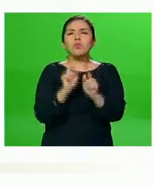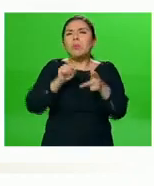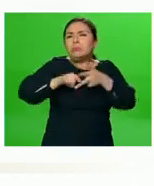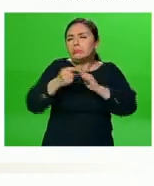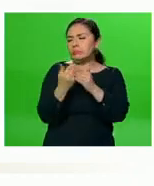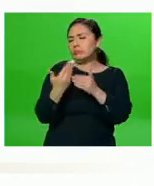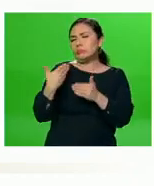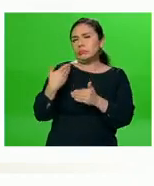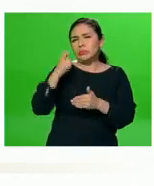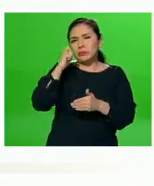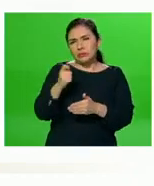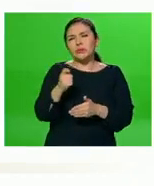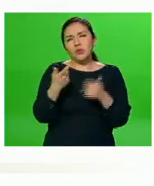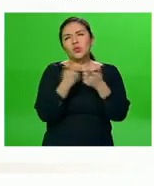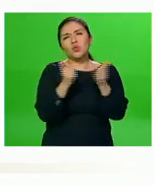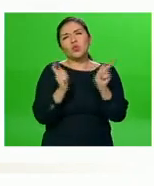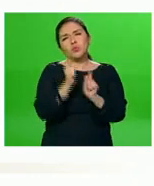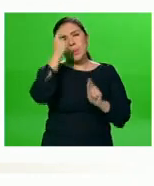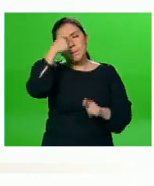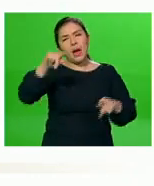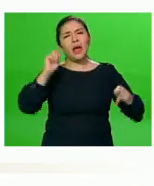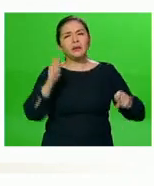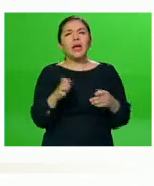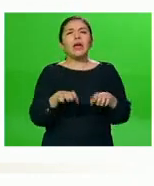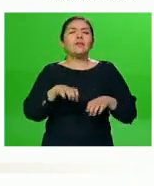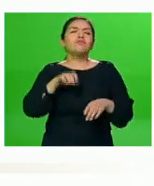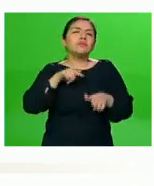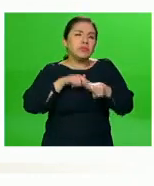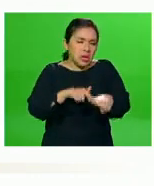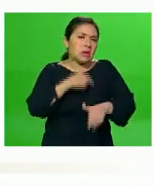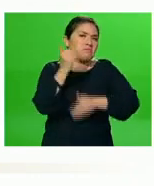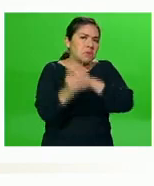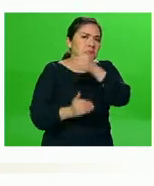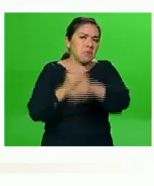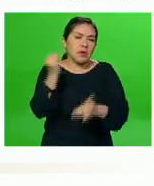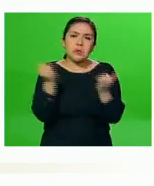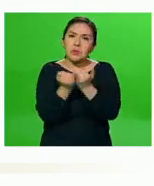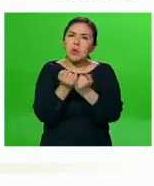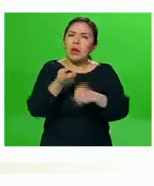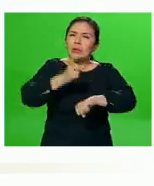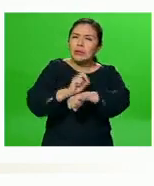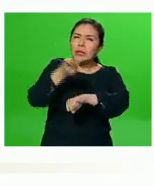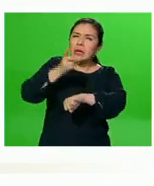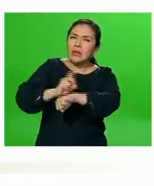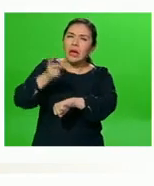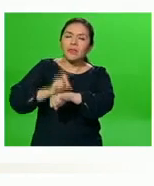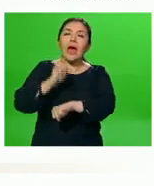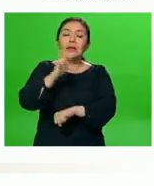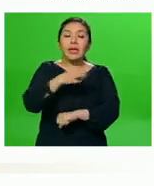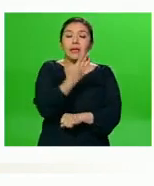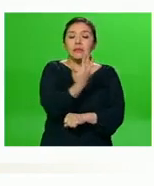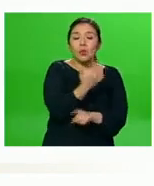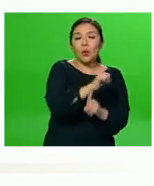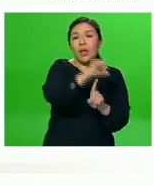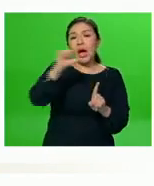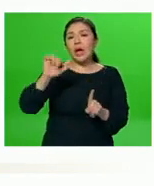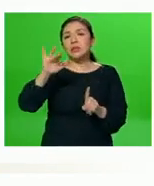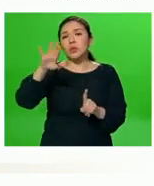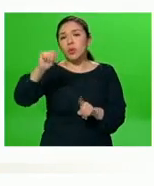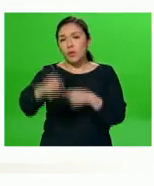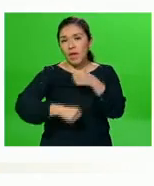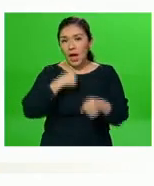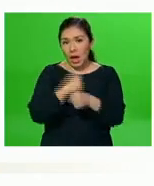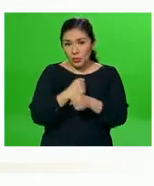que se abrió esta ventana pero que sigue también avanzando a pasos firmes día con día es ya ahora el grupo de 50 y más años con un